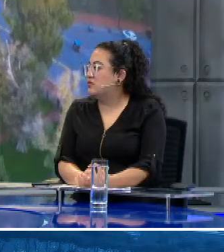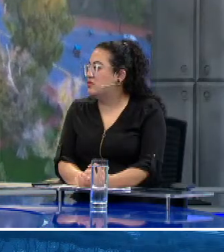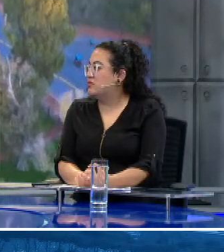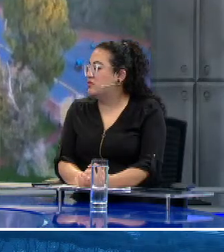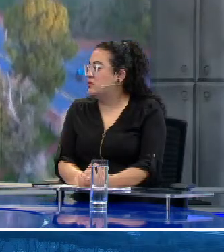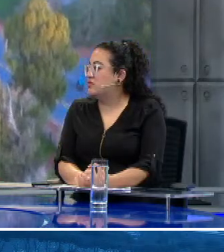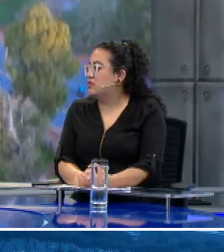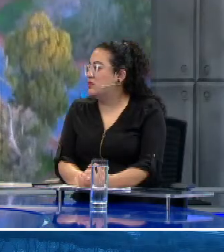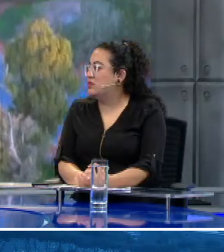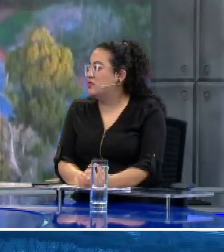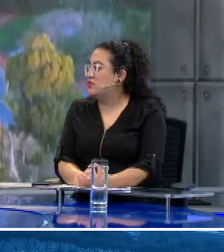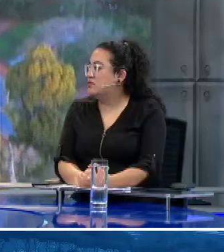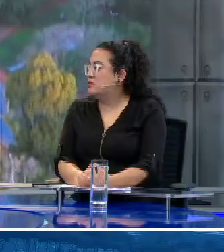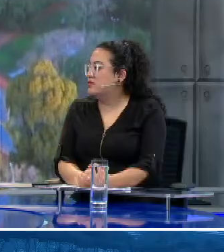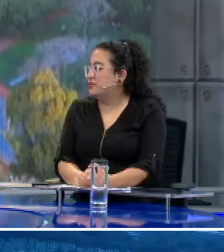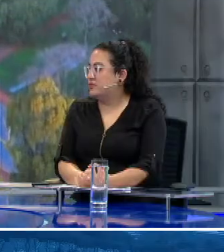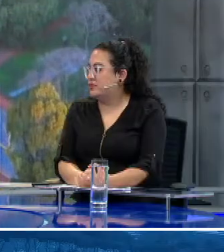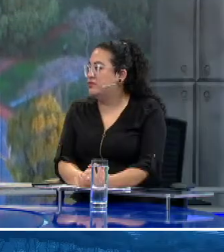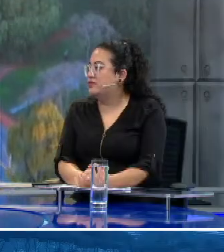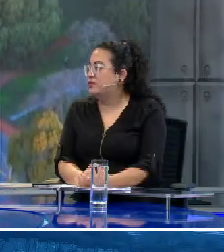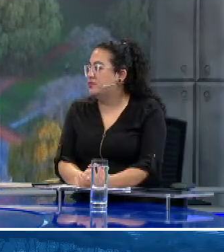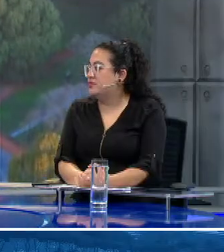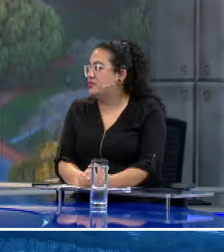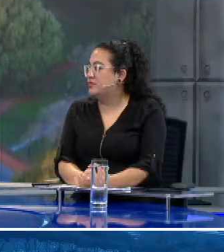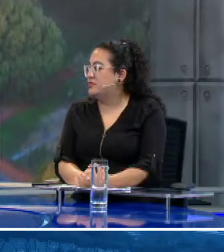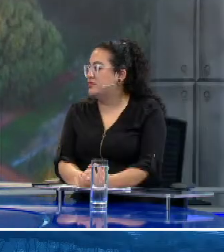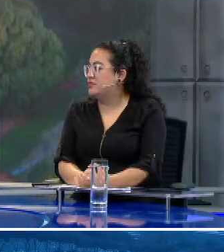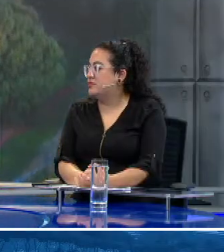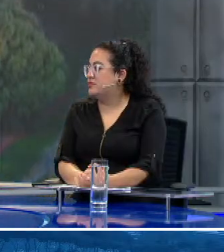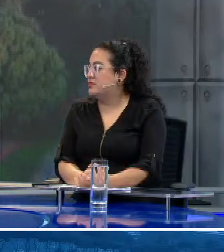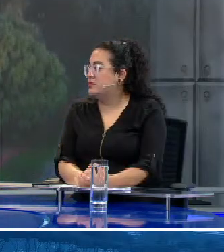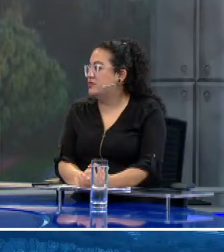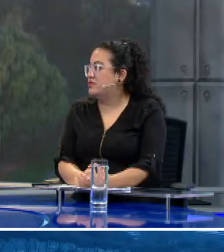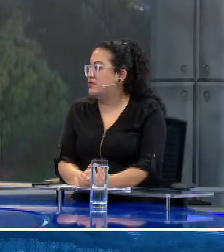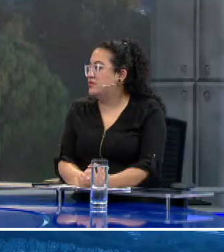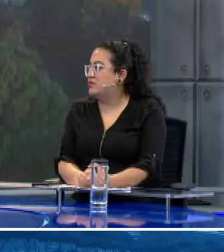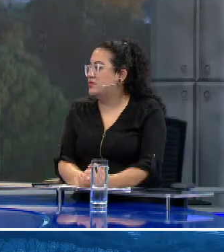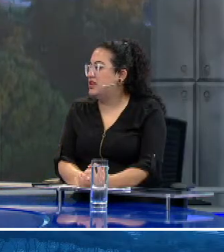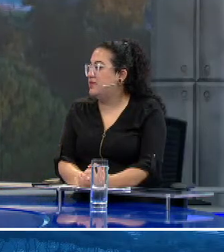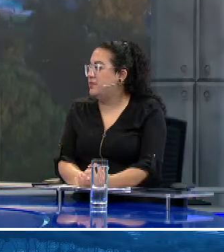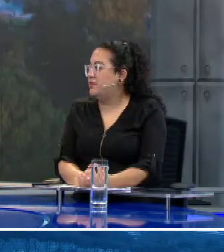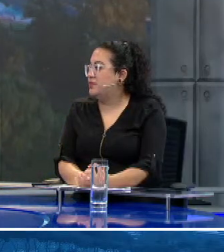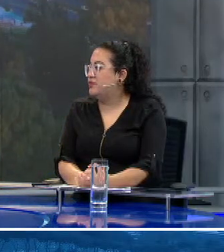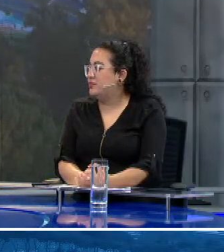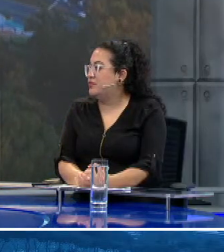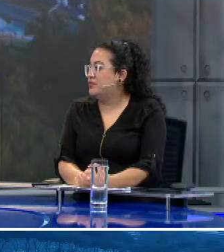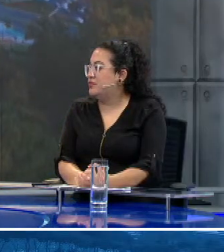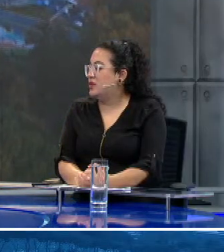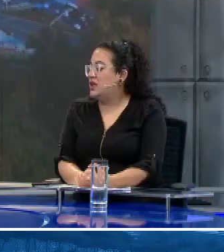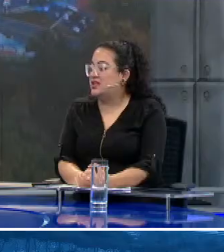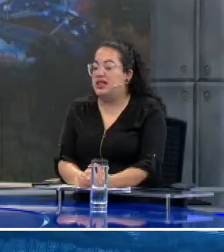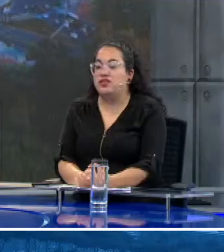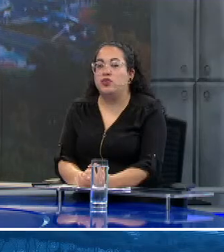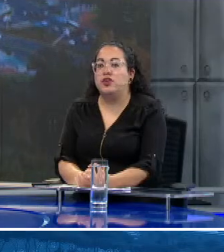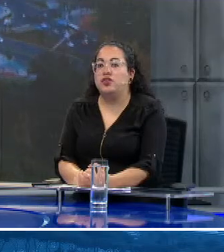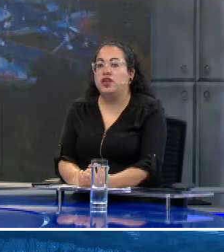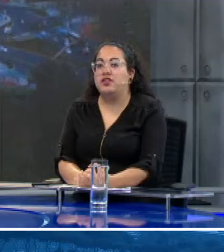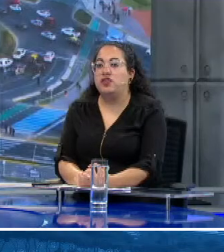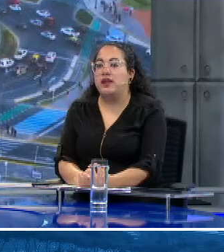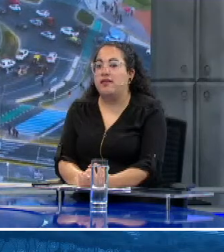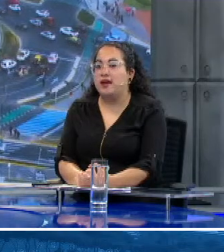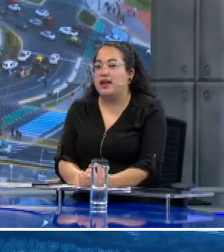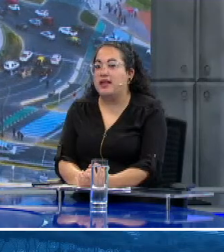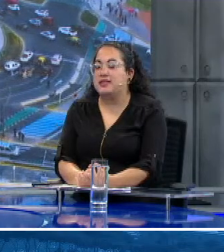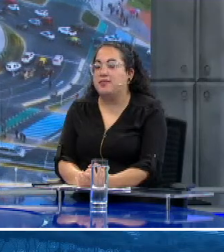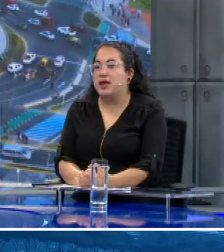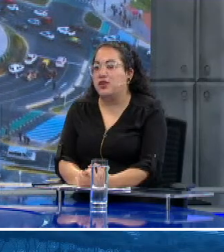bloques o algunos representantes más o con mayor cercanía, ¿no? Sí. Al Papa Francisco. Sí, estuvieron todas